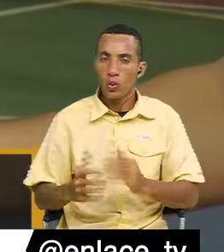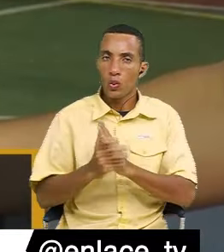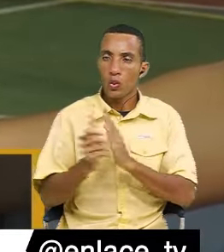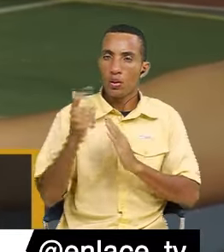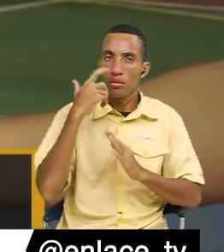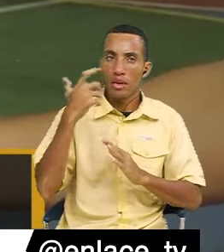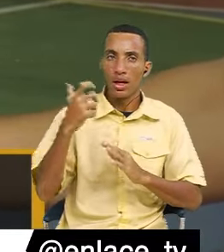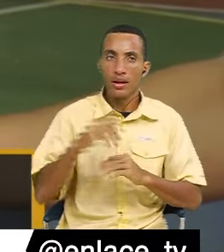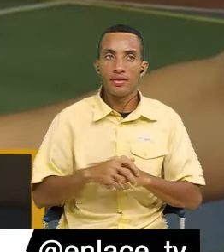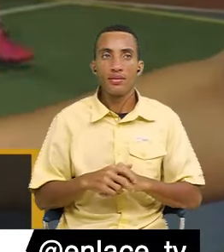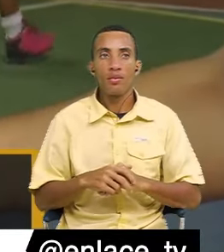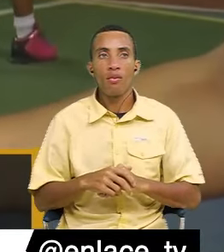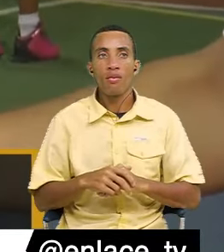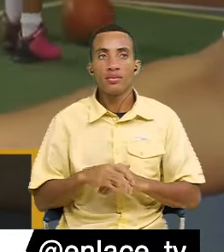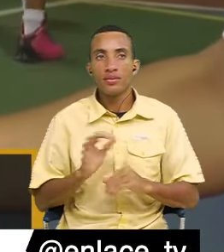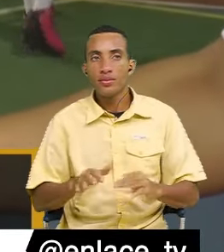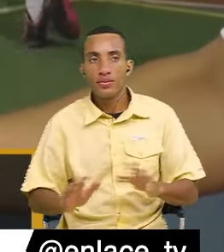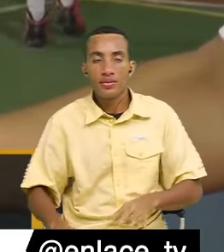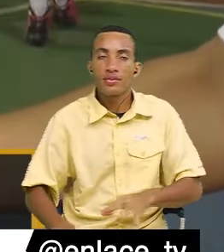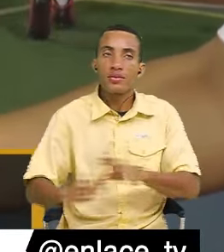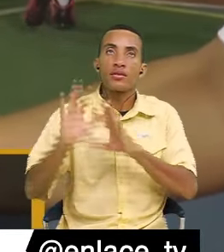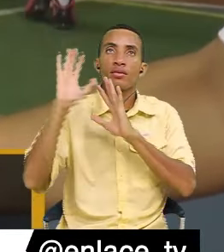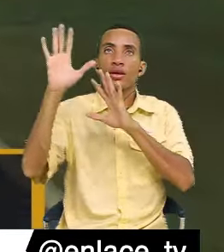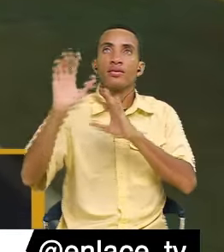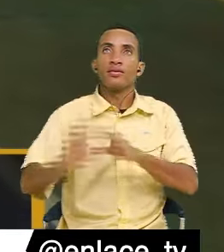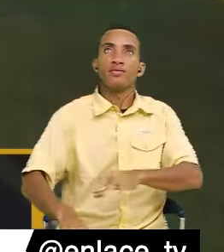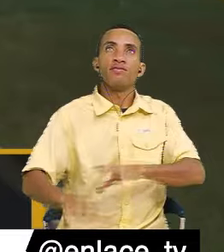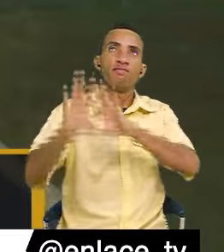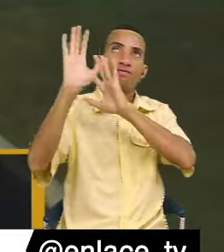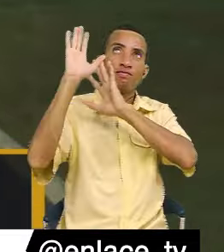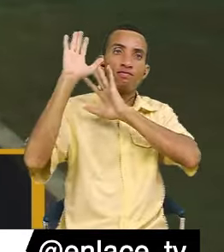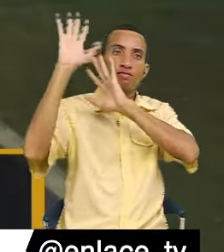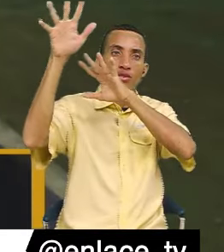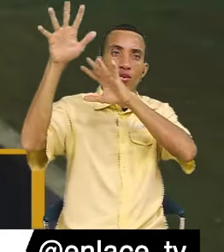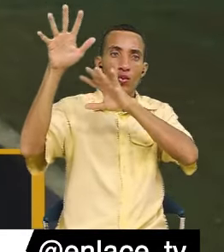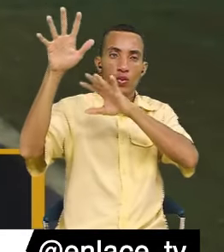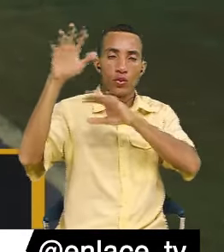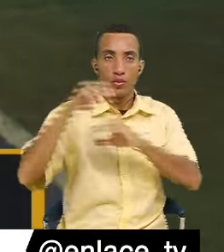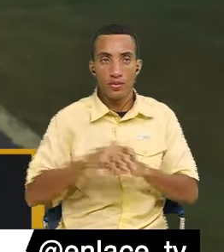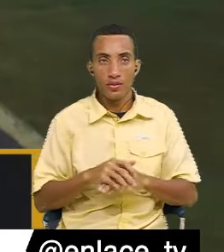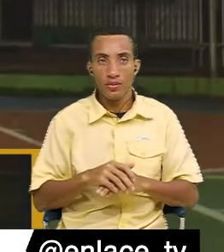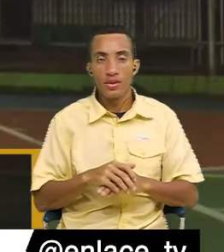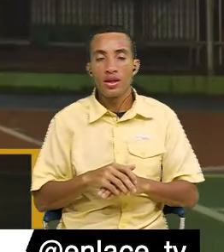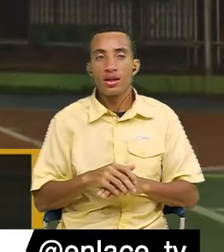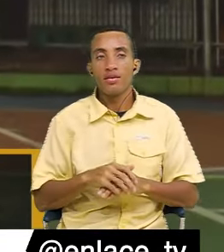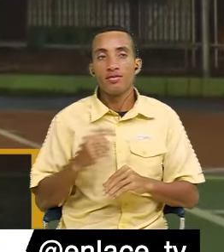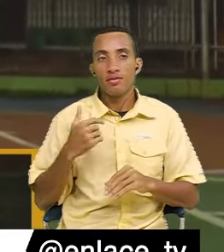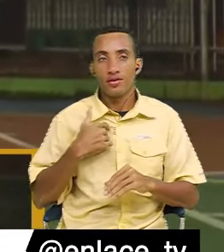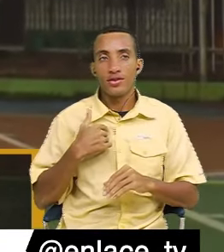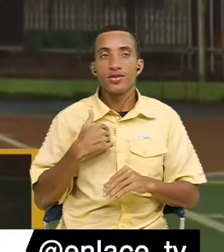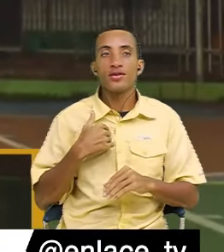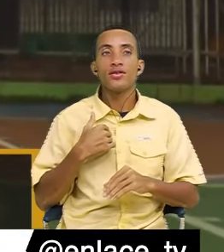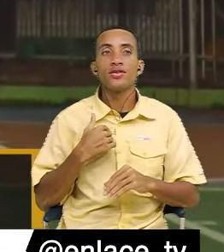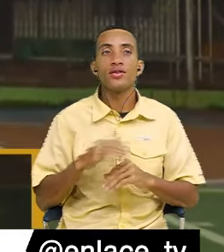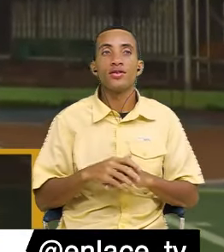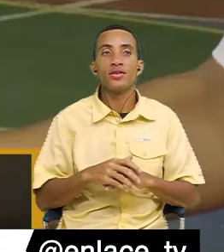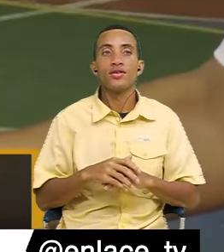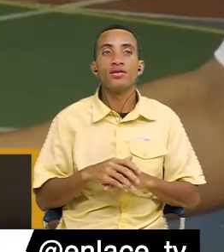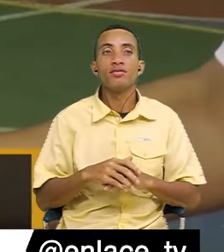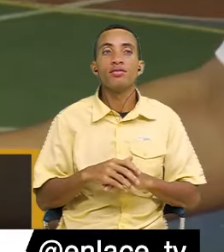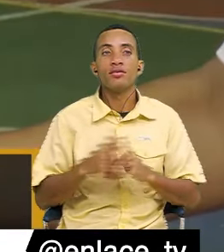Entrar a titular y lanzar con técnica de lanzamiento, porque soy un jugador y